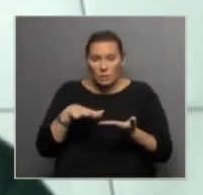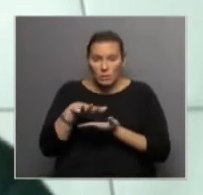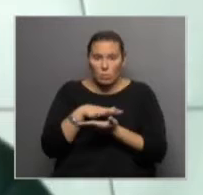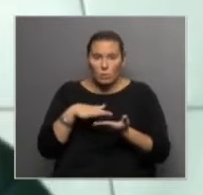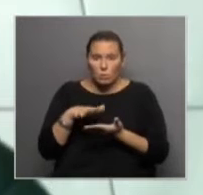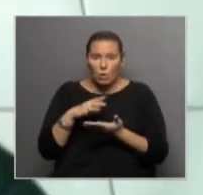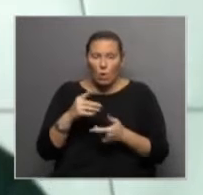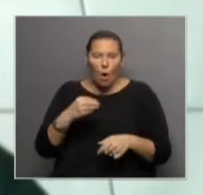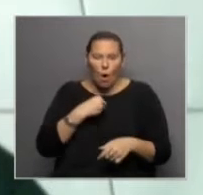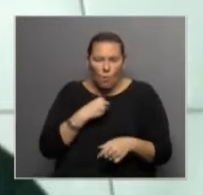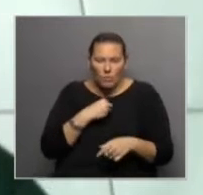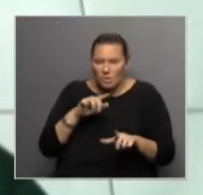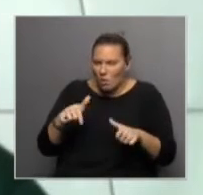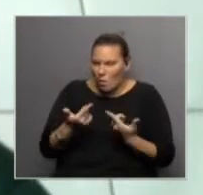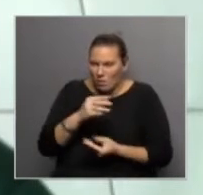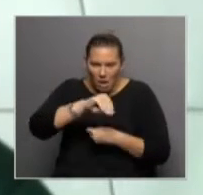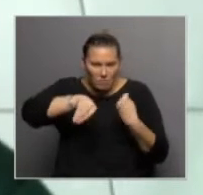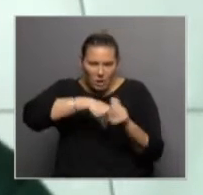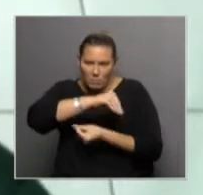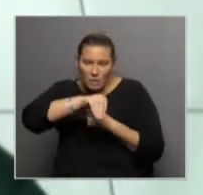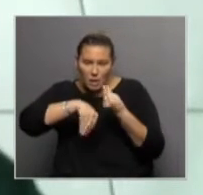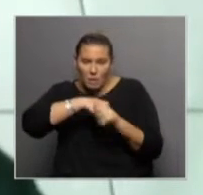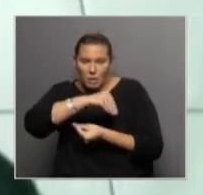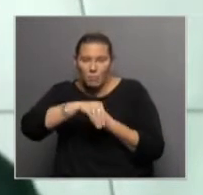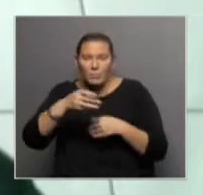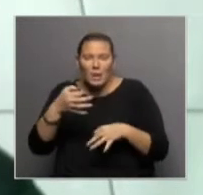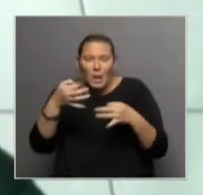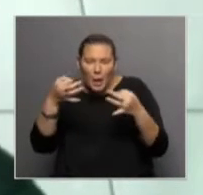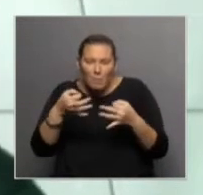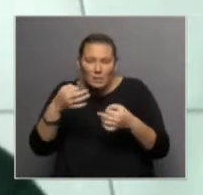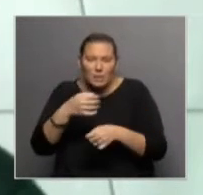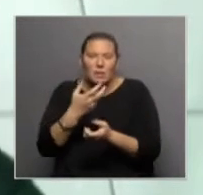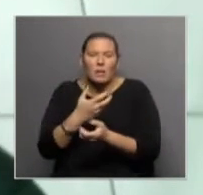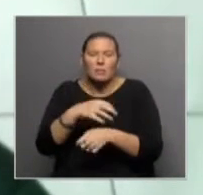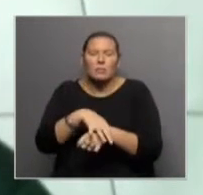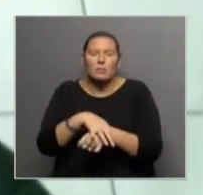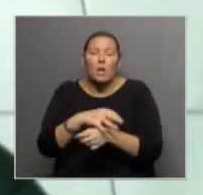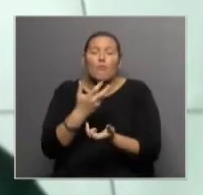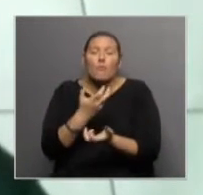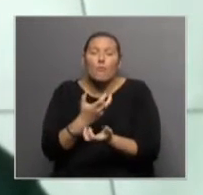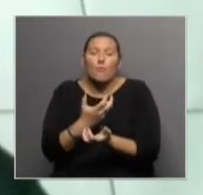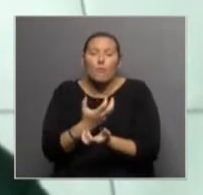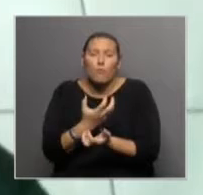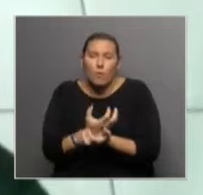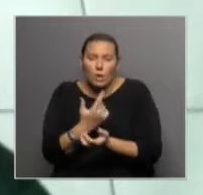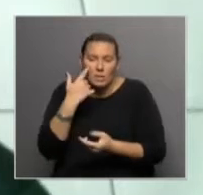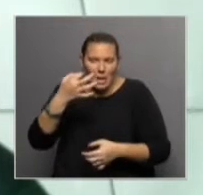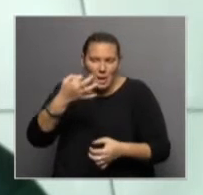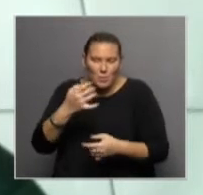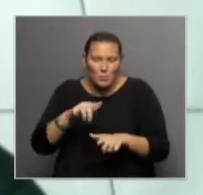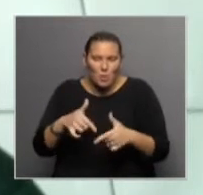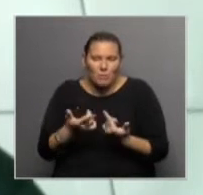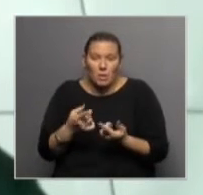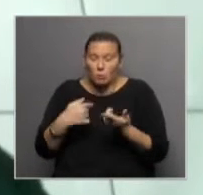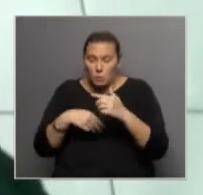la desconfianza de los familiares con los especialistas forenses oficiales, es como nos insertamos trabajando,